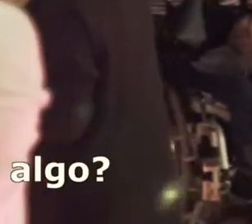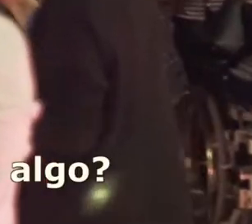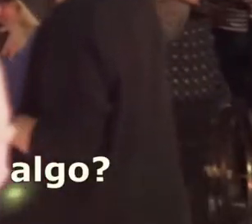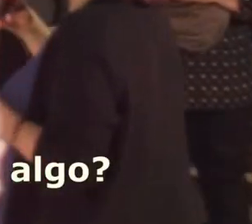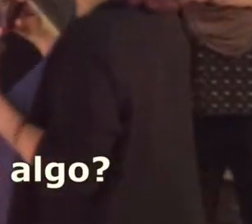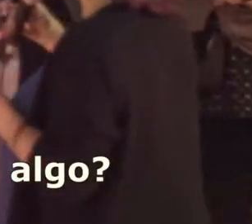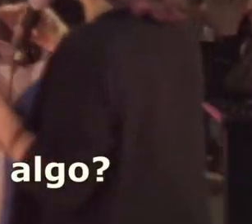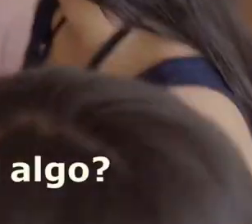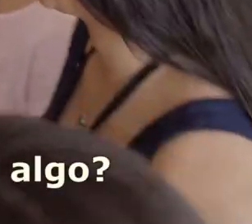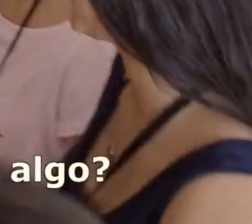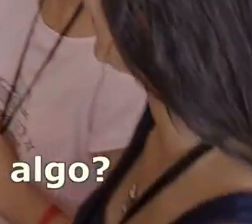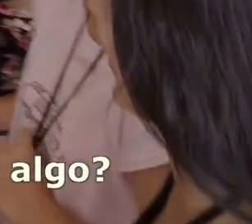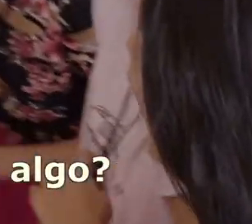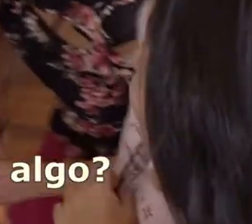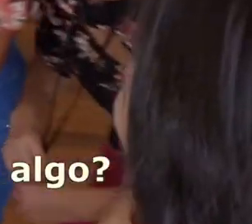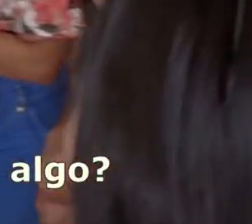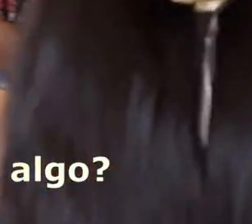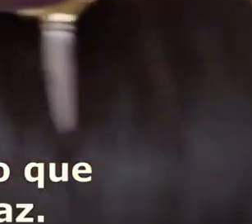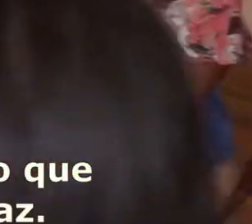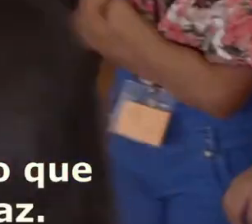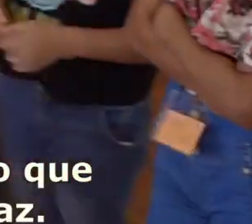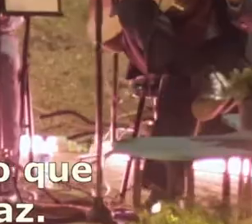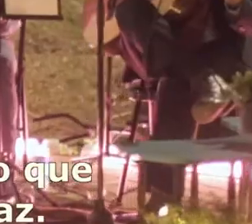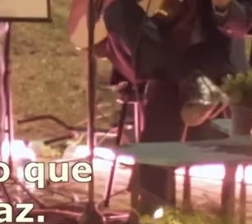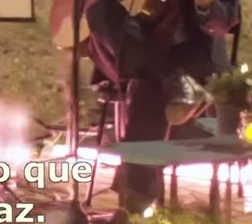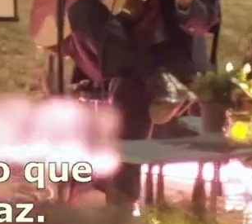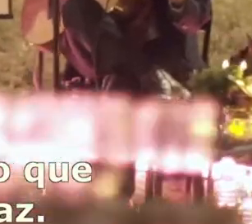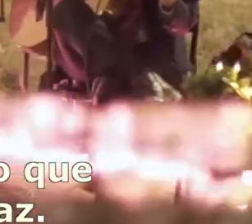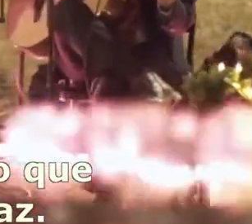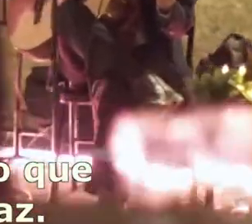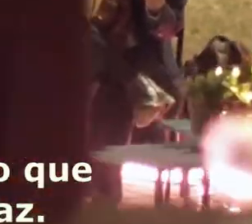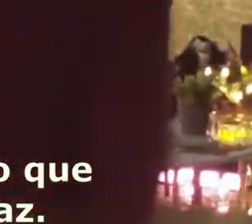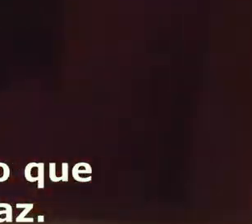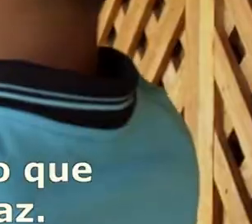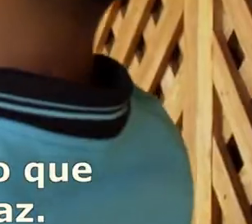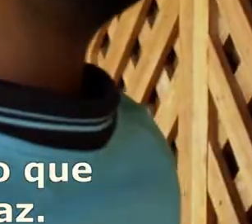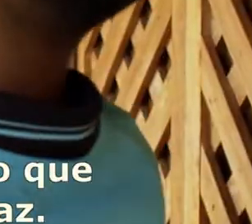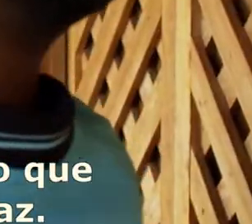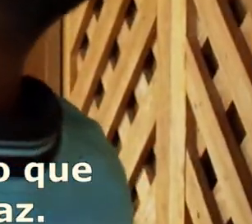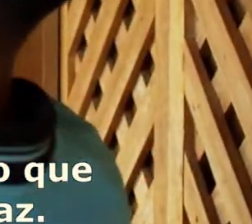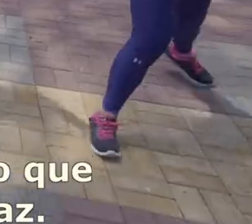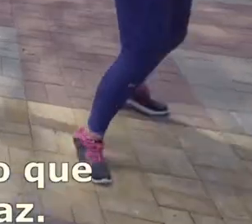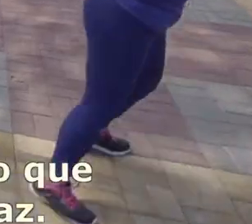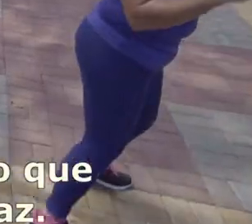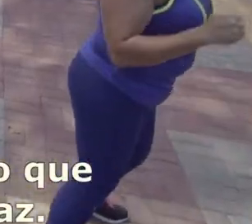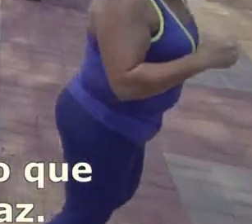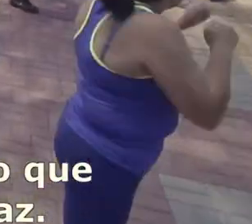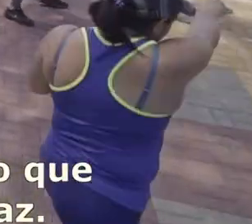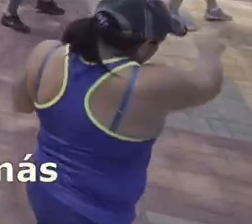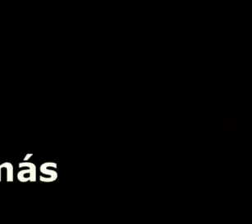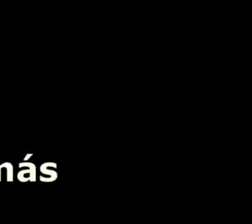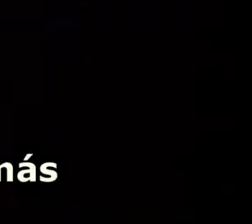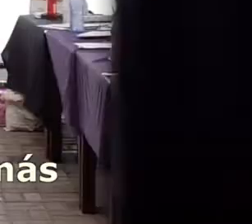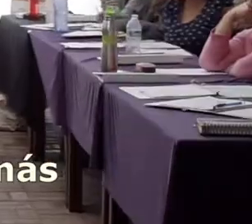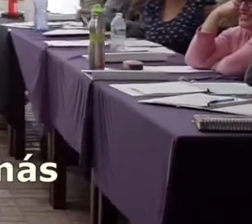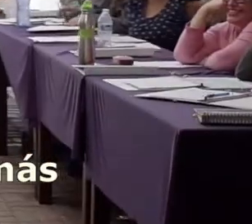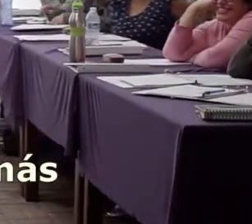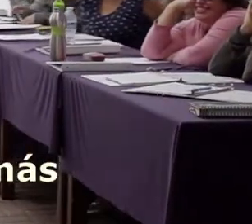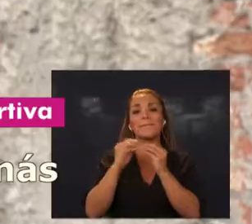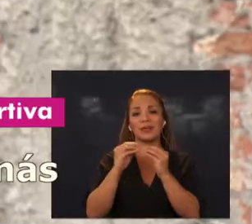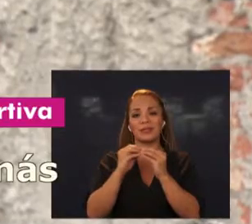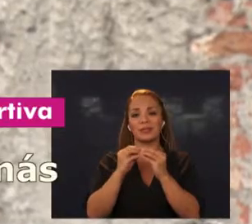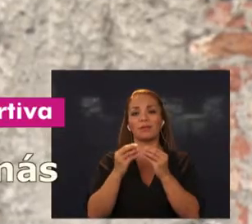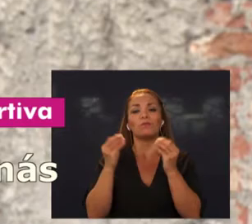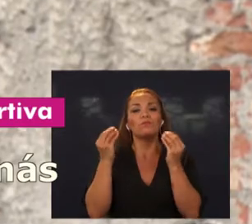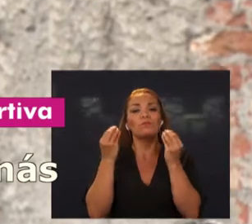¿A quién queremos demostrarle algo? Es a mí. Yo soy la que me tengo que demostrar de lo que soy capaz. Que nosotras somos